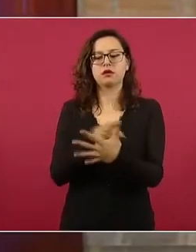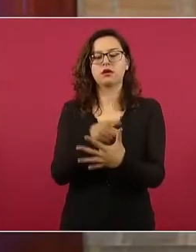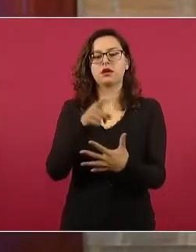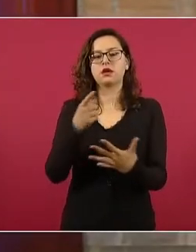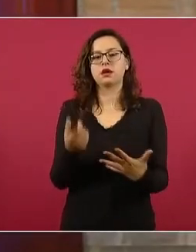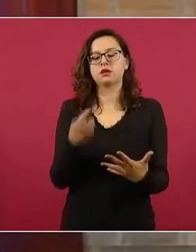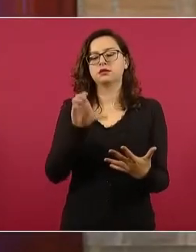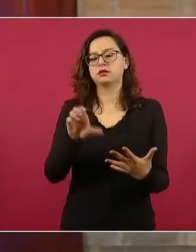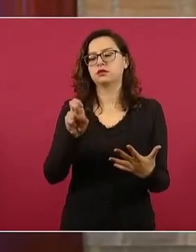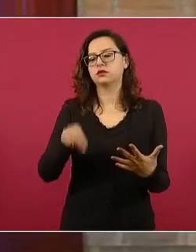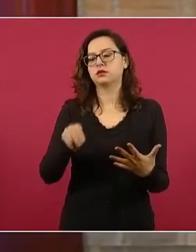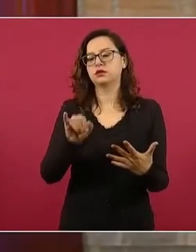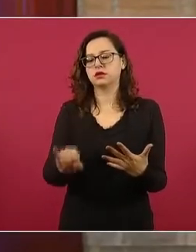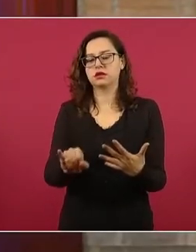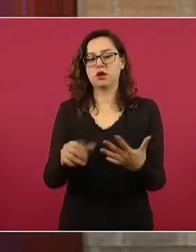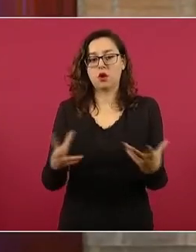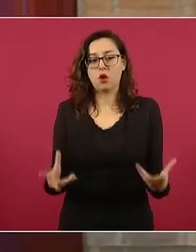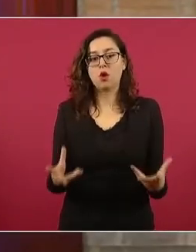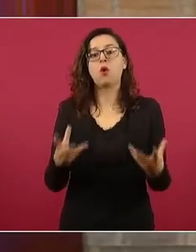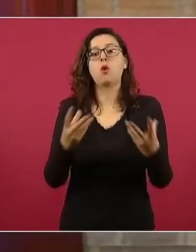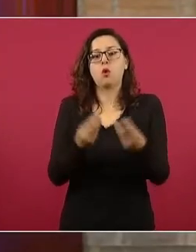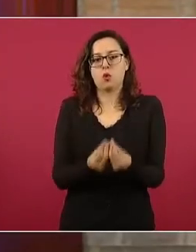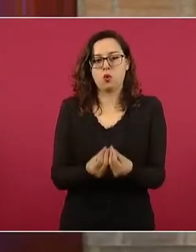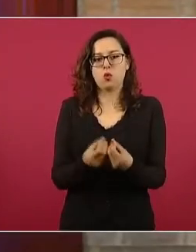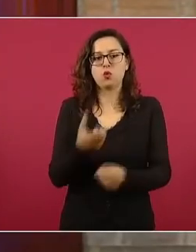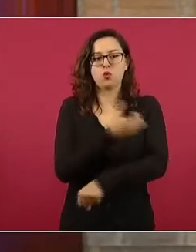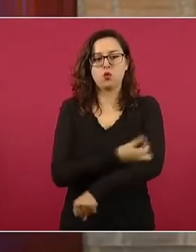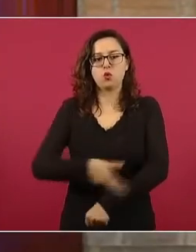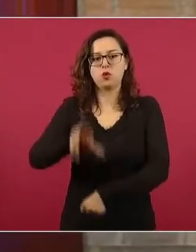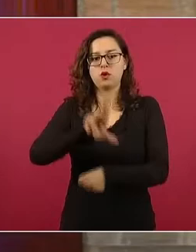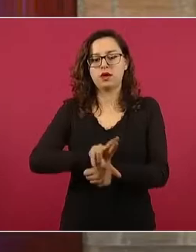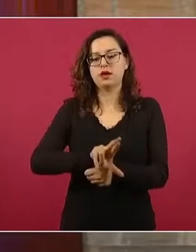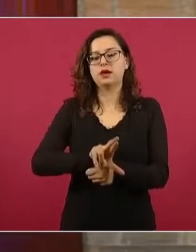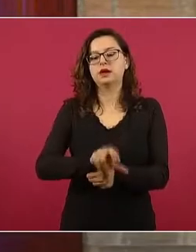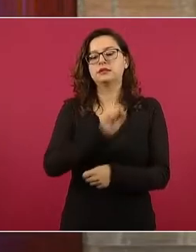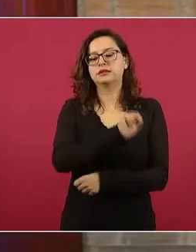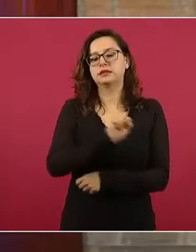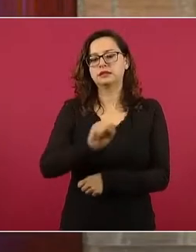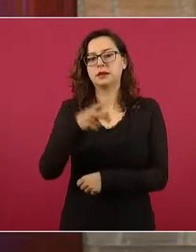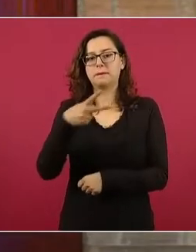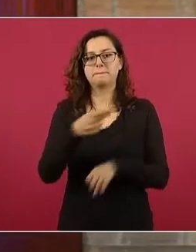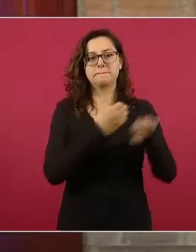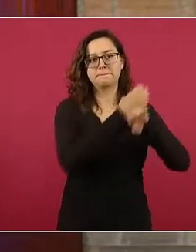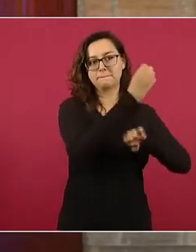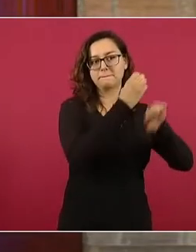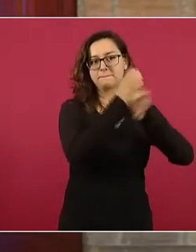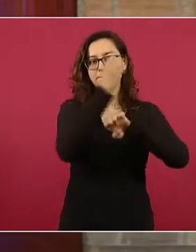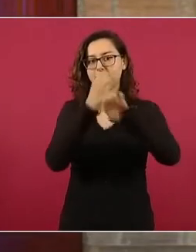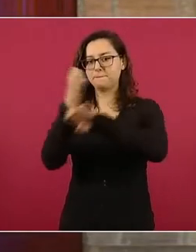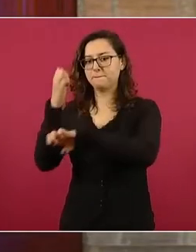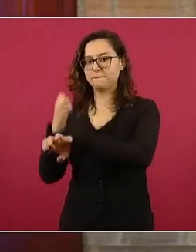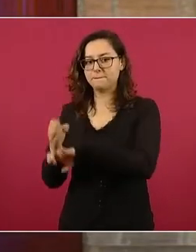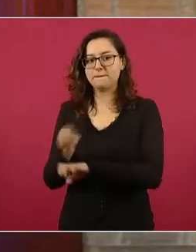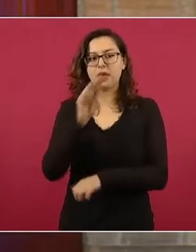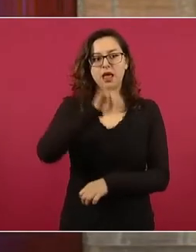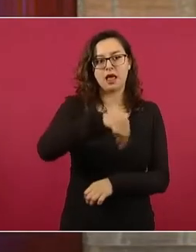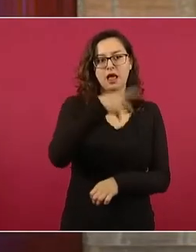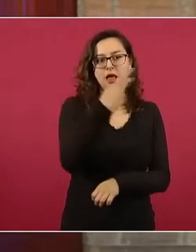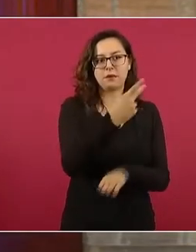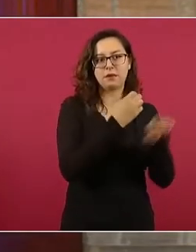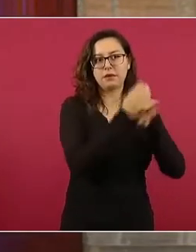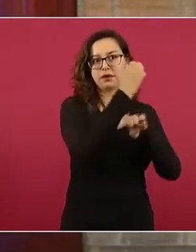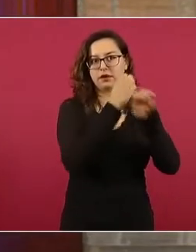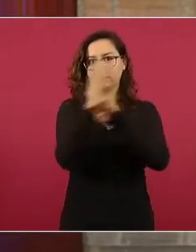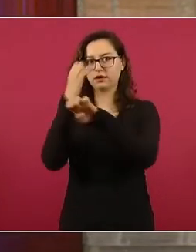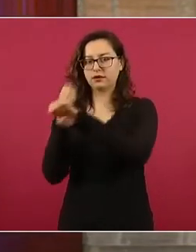Centro Nacional de Inteligencia, en coordinación con las Secretarías de Seguridad Pública de los Estados, las Fiscalías Locales y la